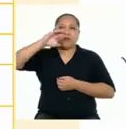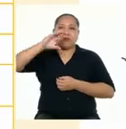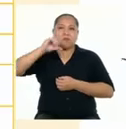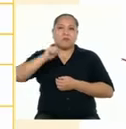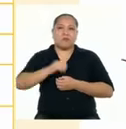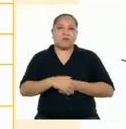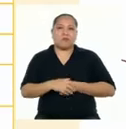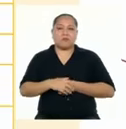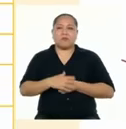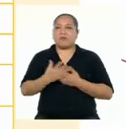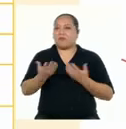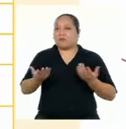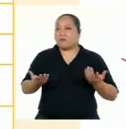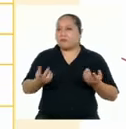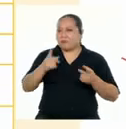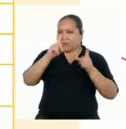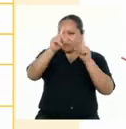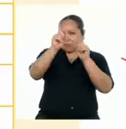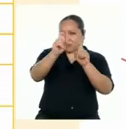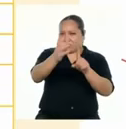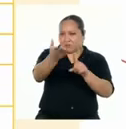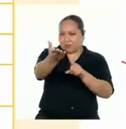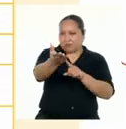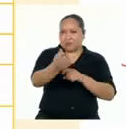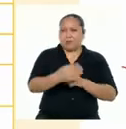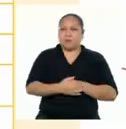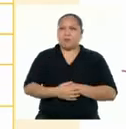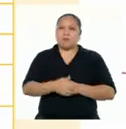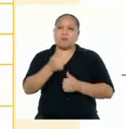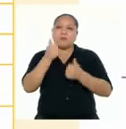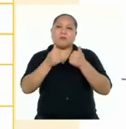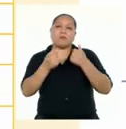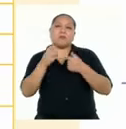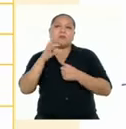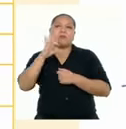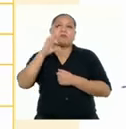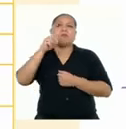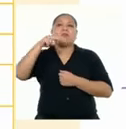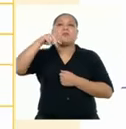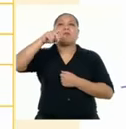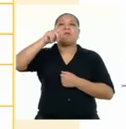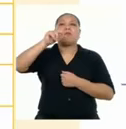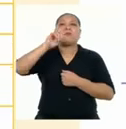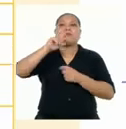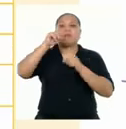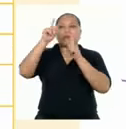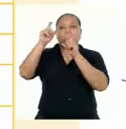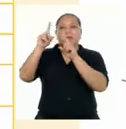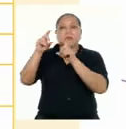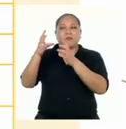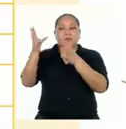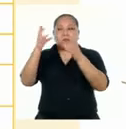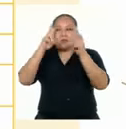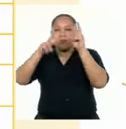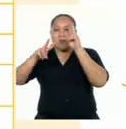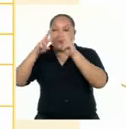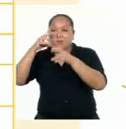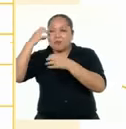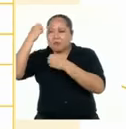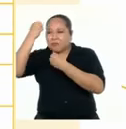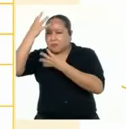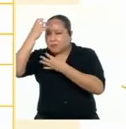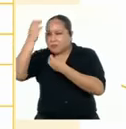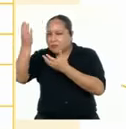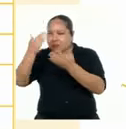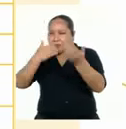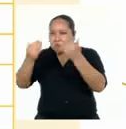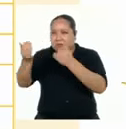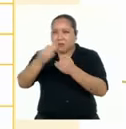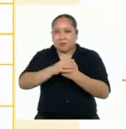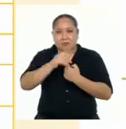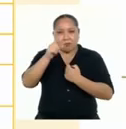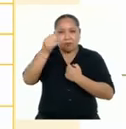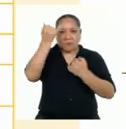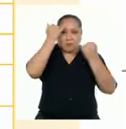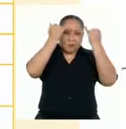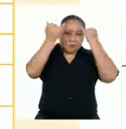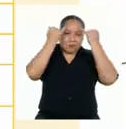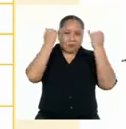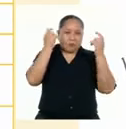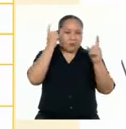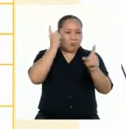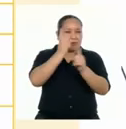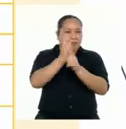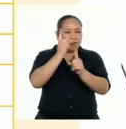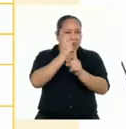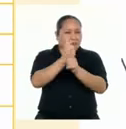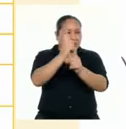crónica. Entonces te pregunto, ¿qué fuentes consultarás para hacer que tu visión de los hechos sea lo